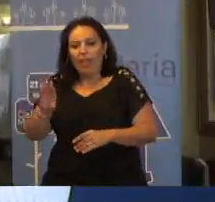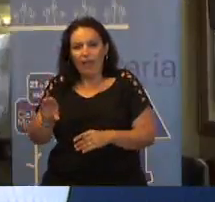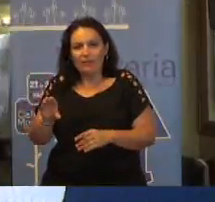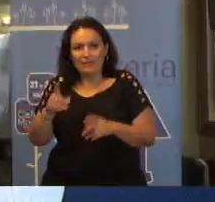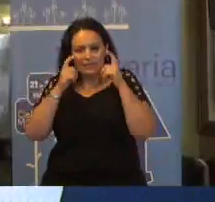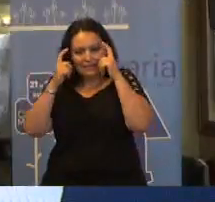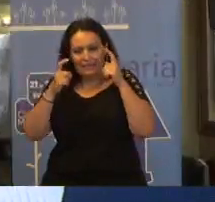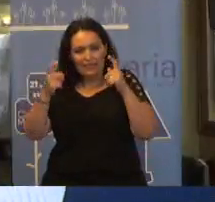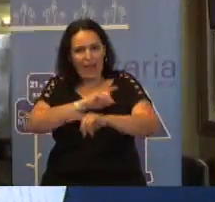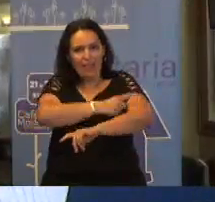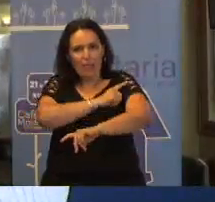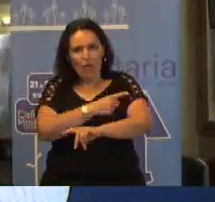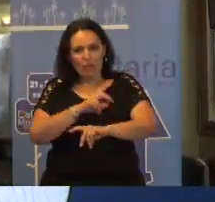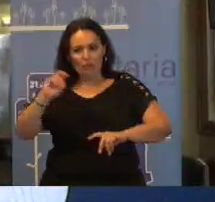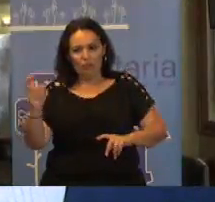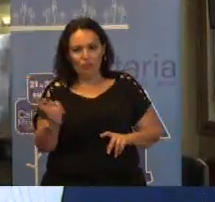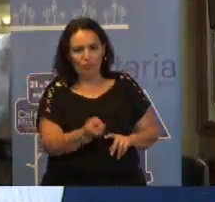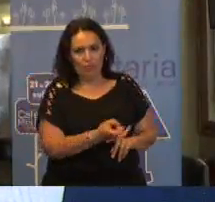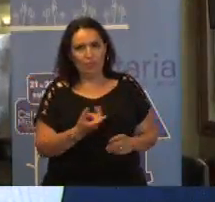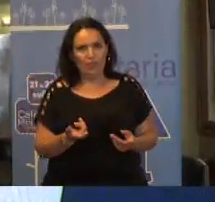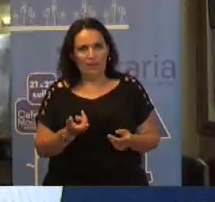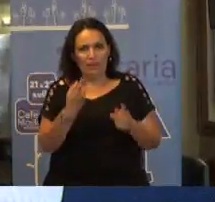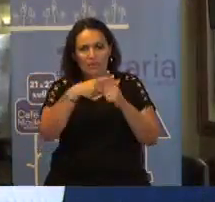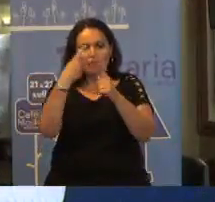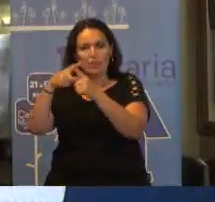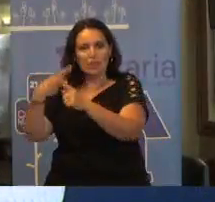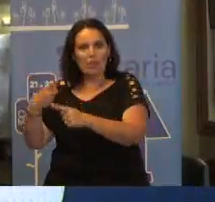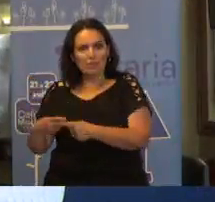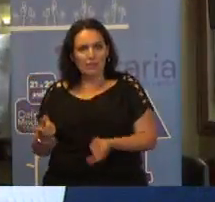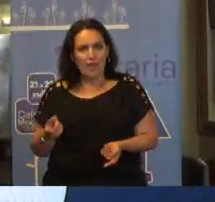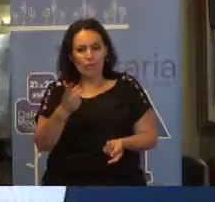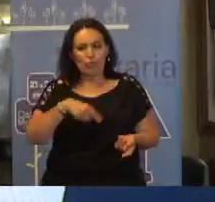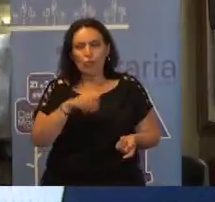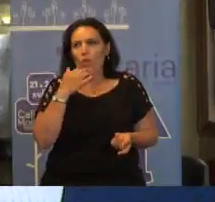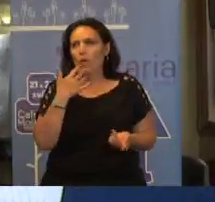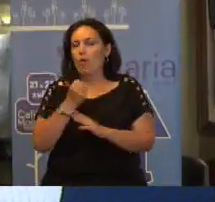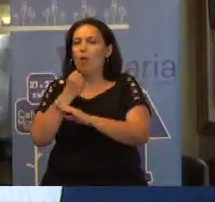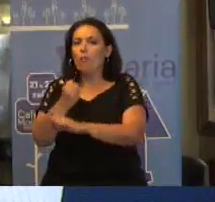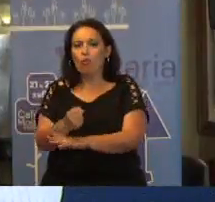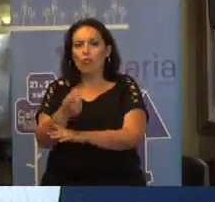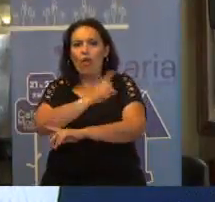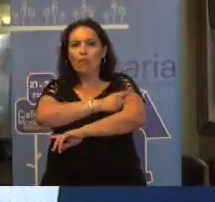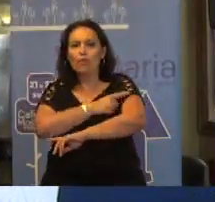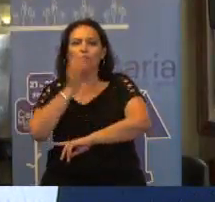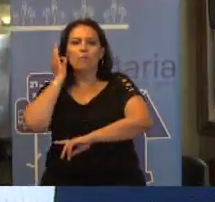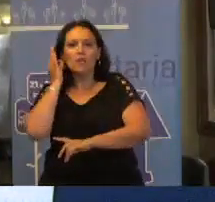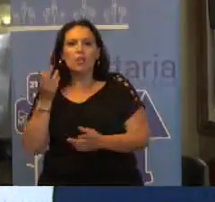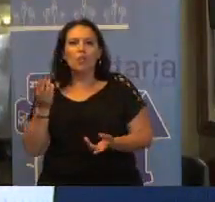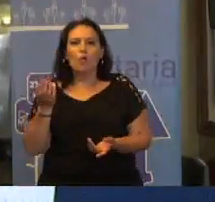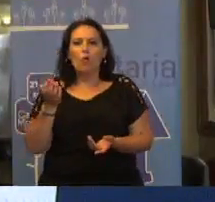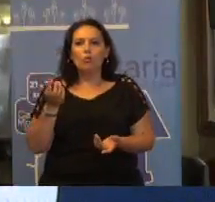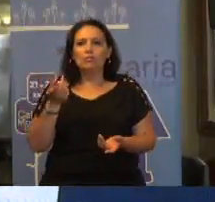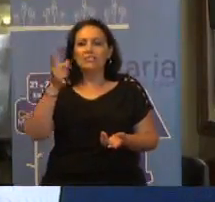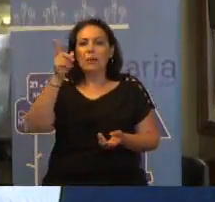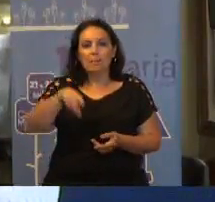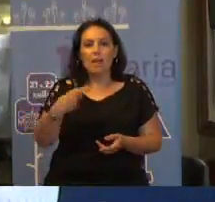cos diferentes idades, o deporte, o apoio ao deporte feminino, pois o deporte natureza tamén